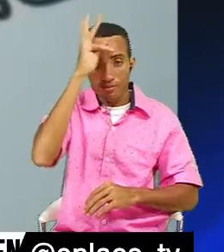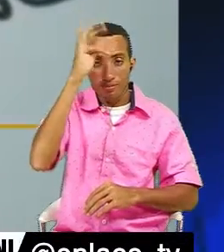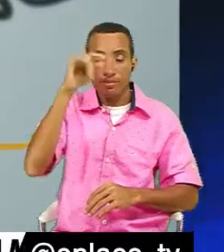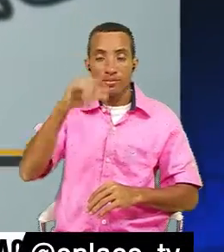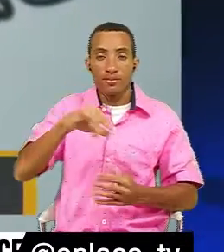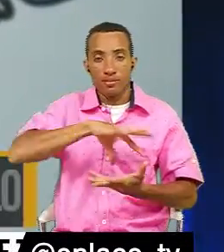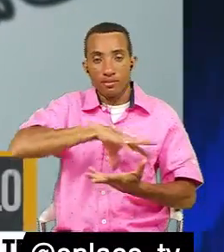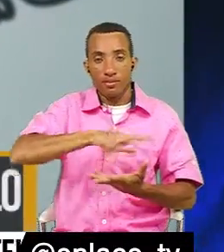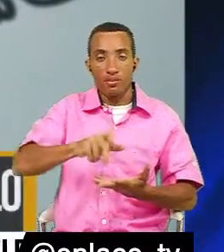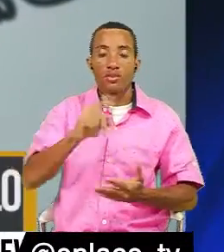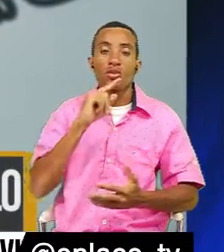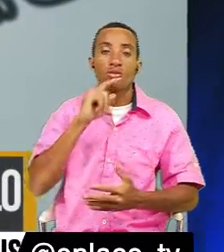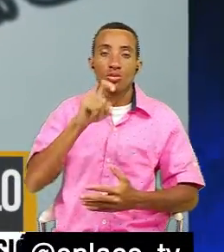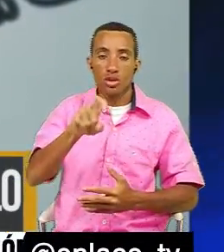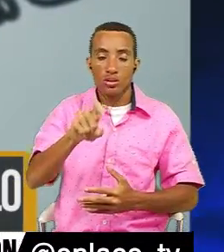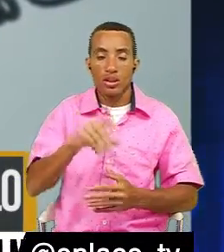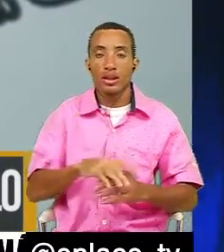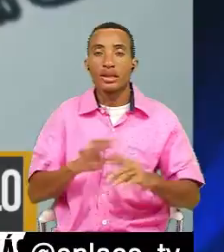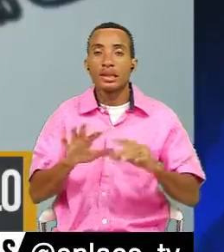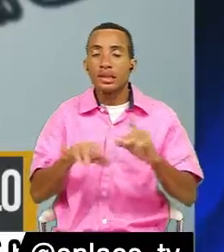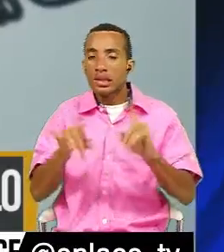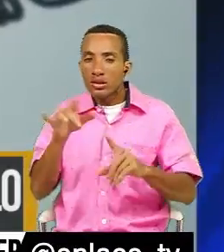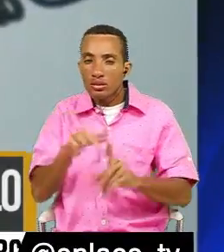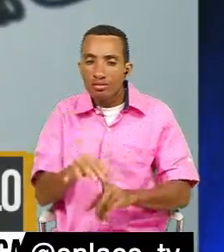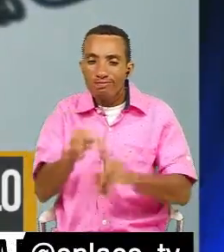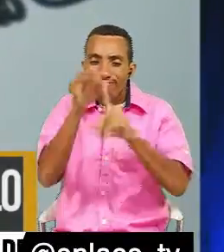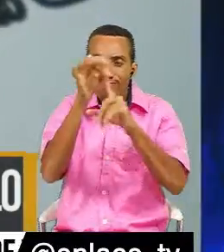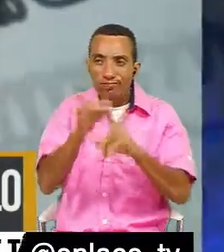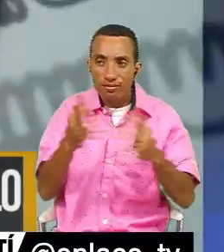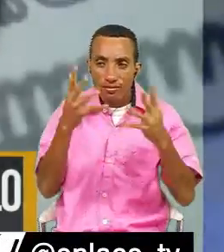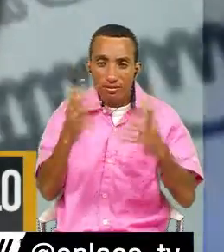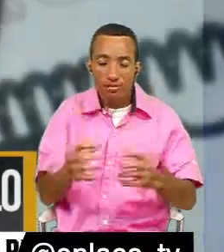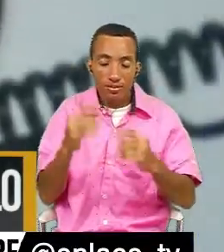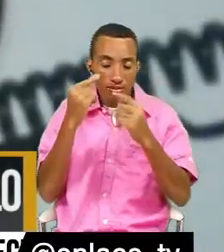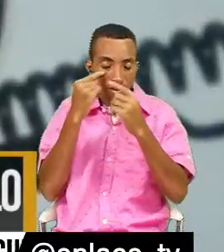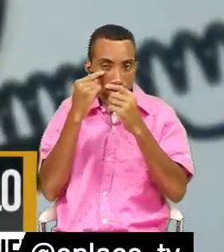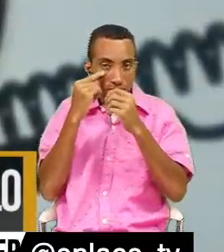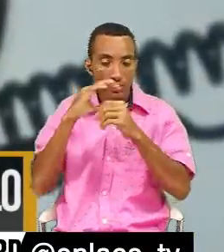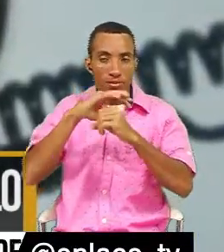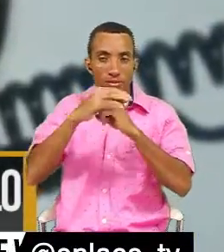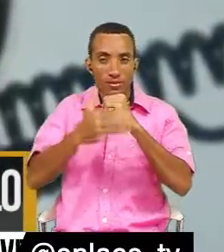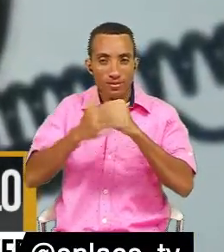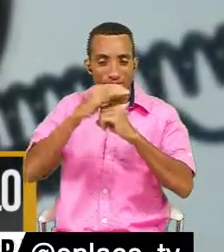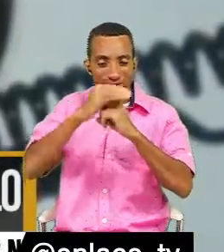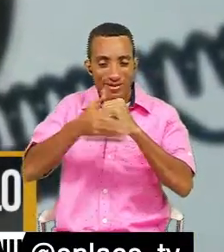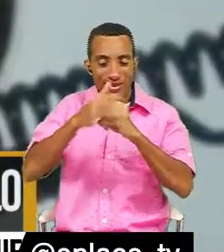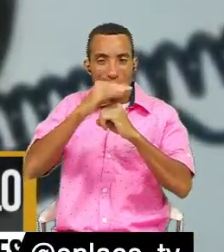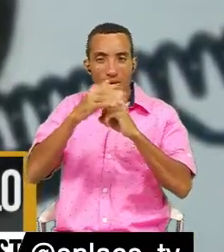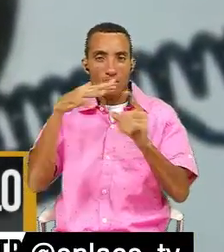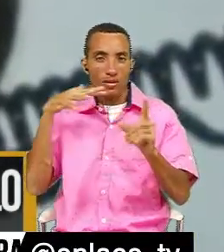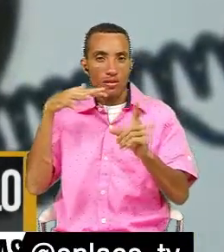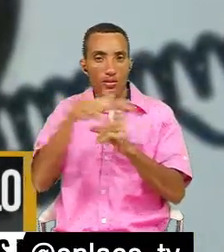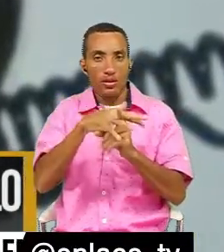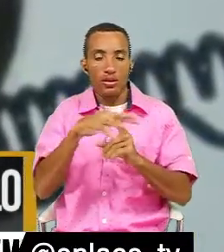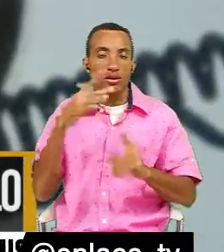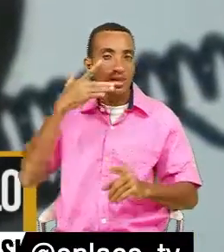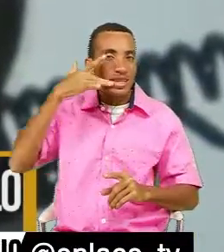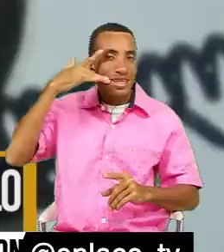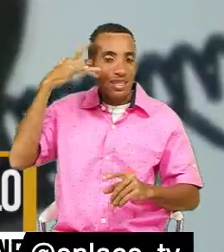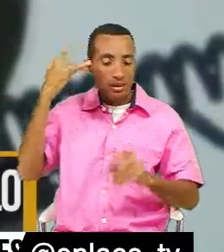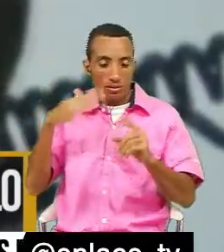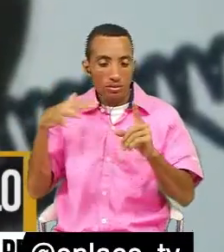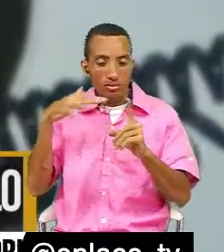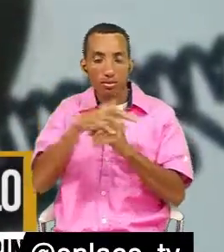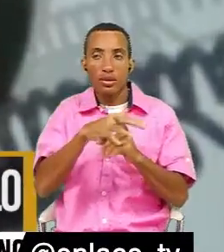en Bucaramanga, donde especialistas intentan salvarle el globo ocular izquierdo que se vio altamente afectado por una sustancia corrosiva lanzada,